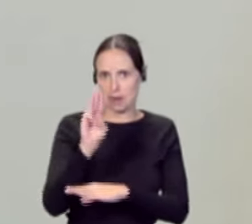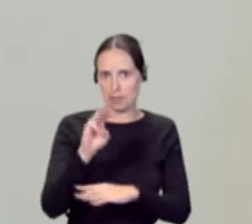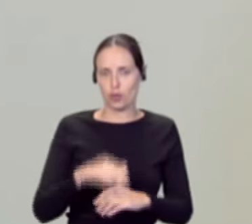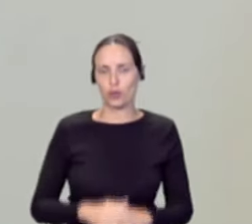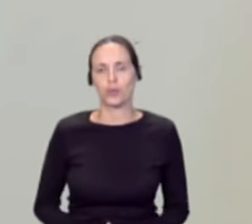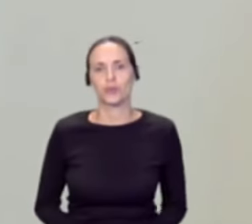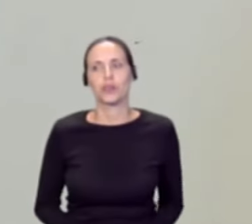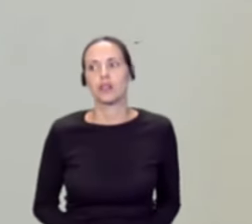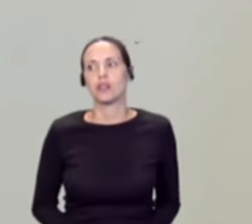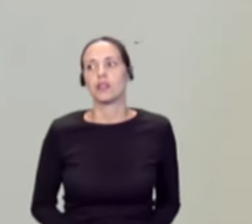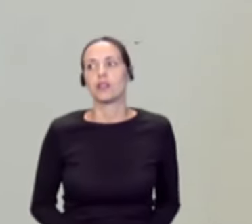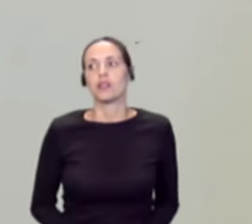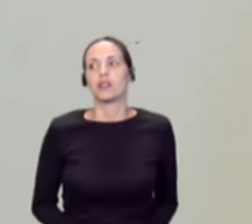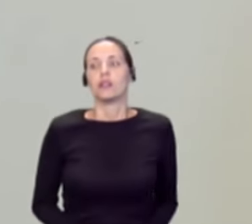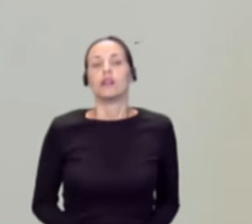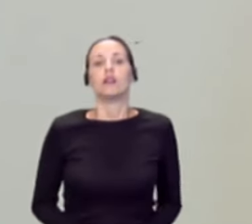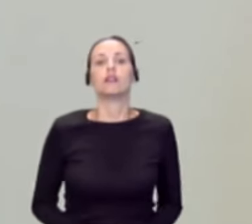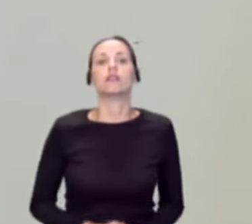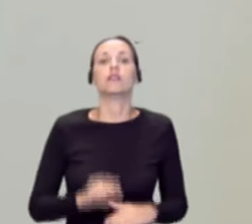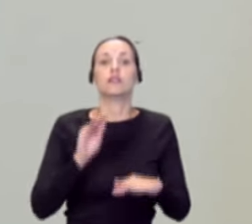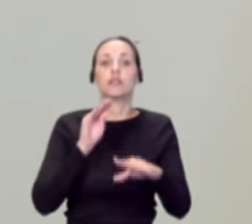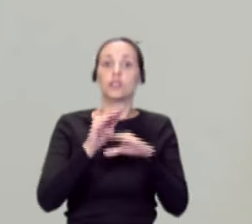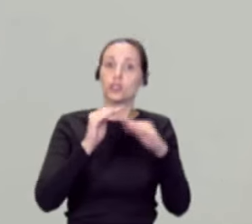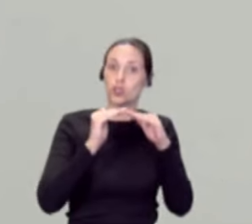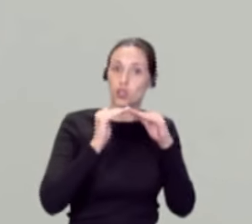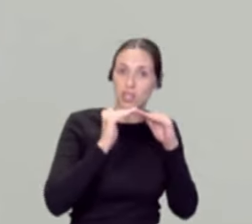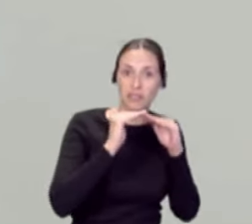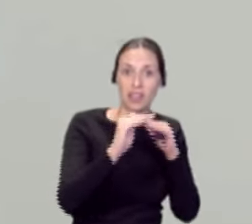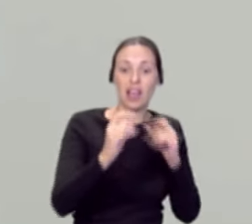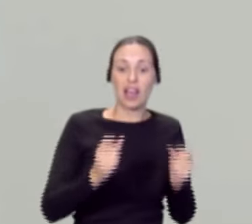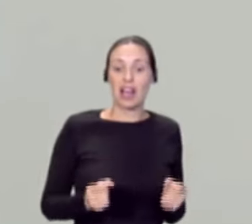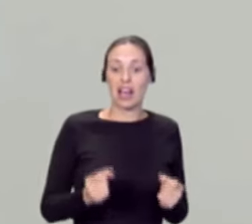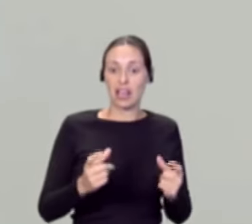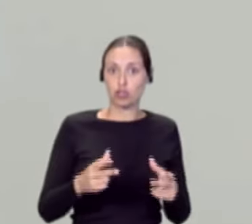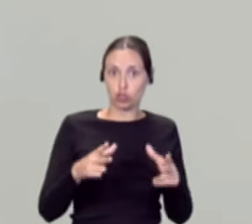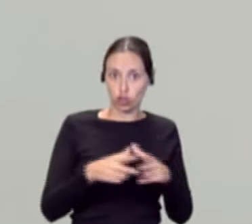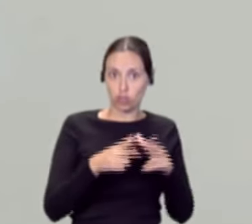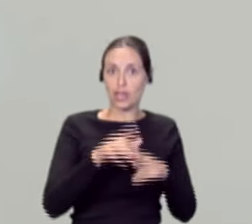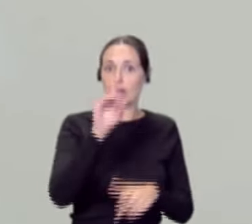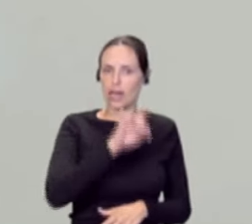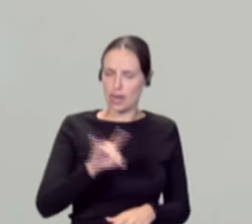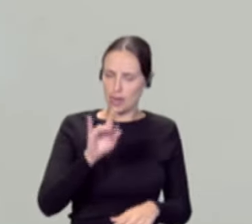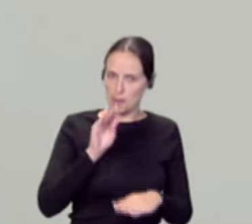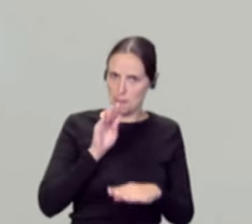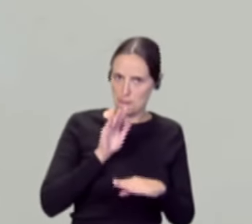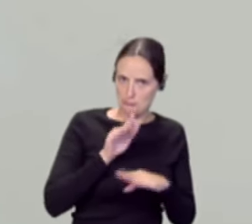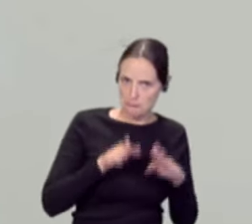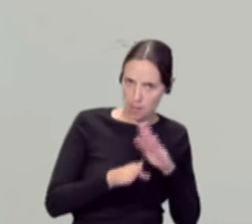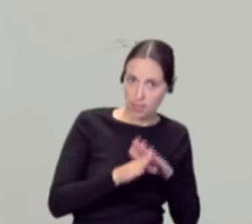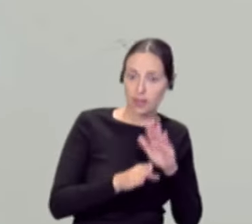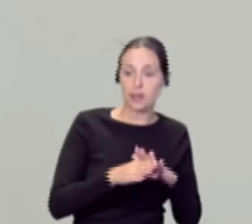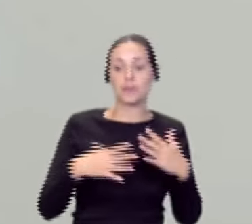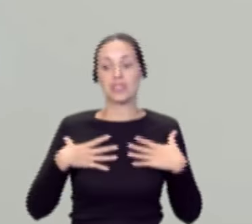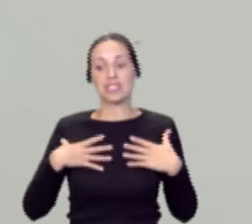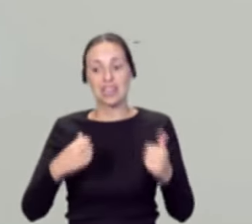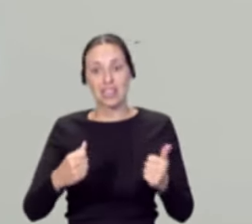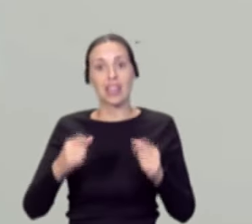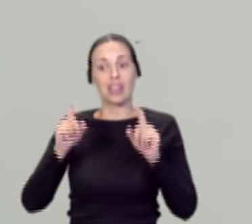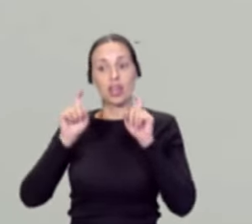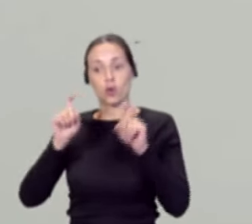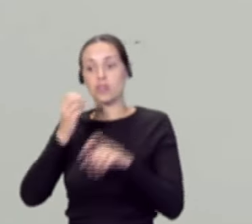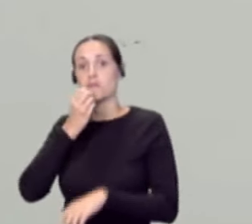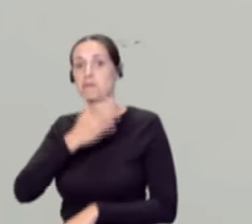Mantener la garantía de la sostenibilidad del gasto social en Canarias. Atender sanidad, educación, bienestar social.